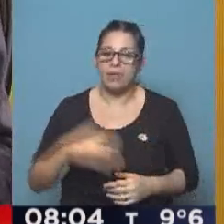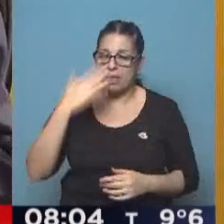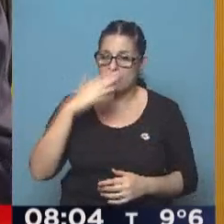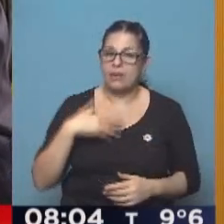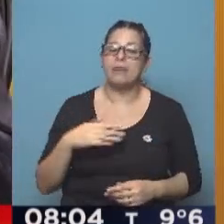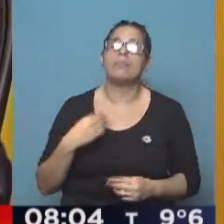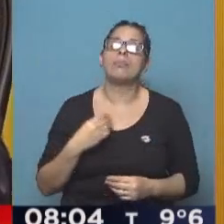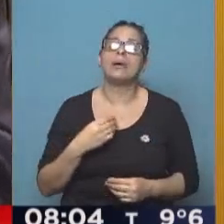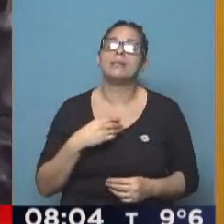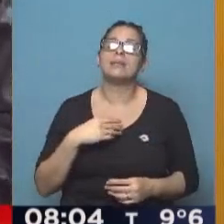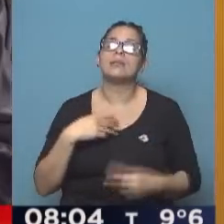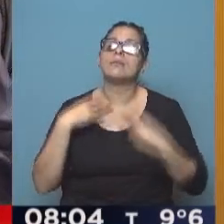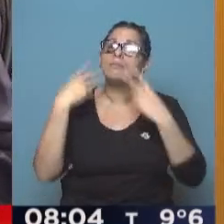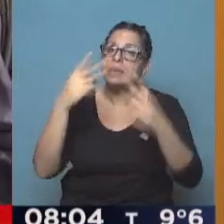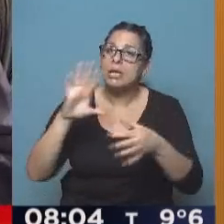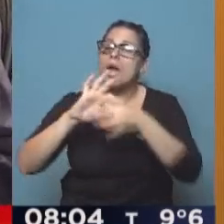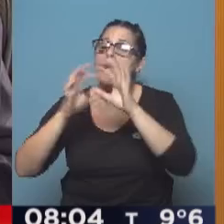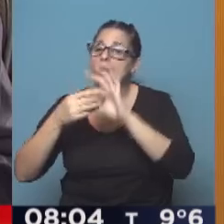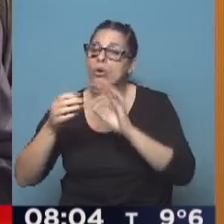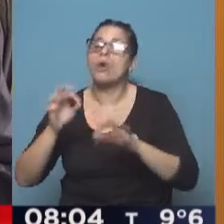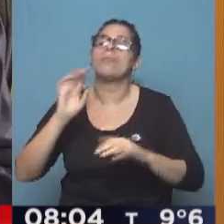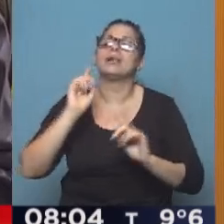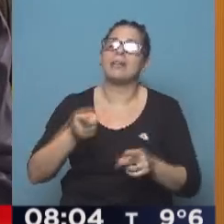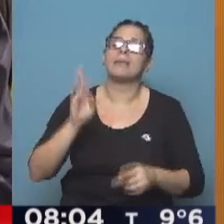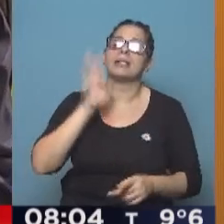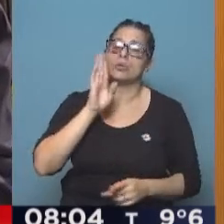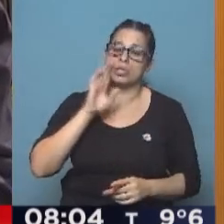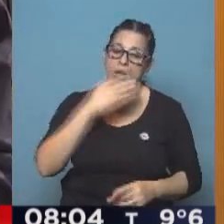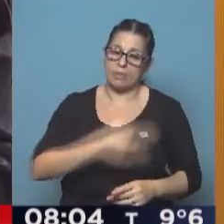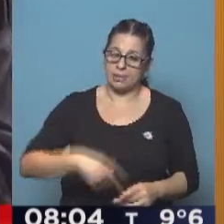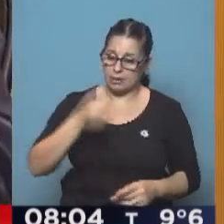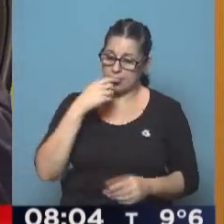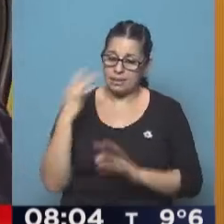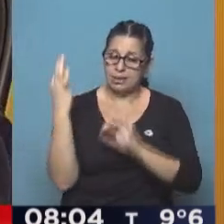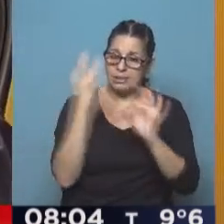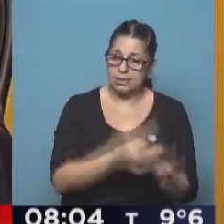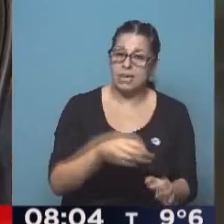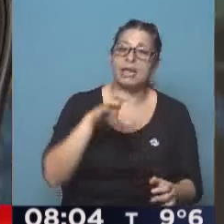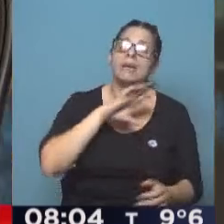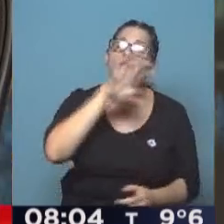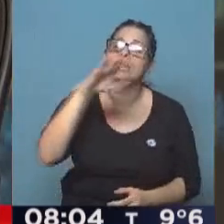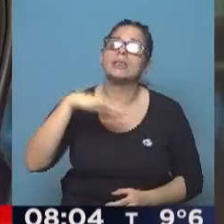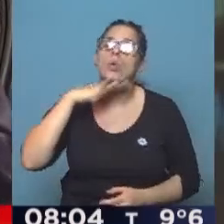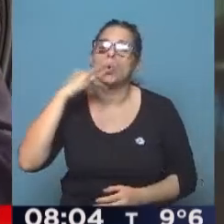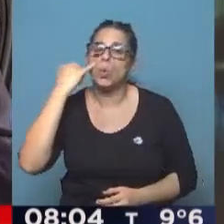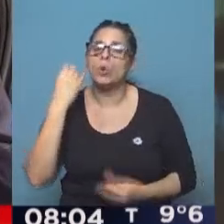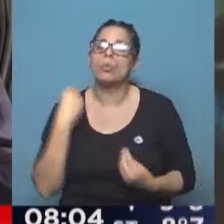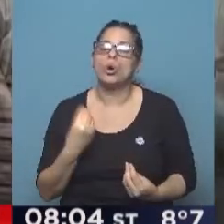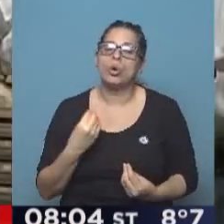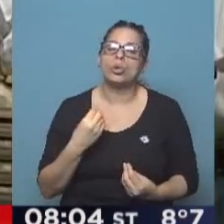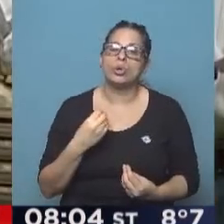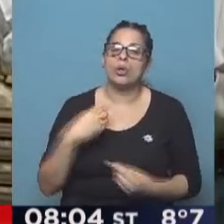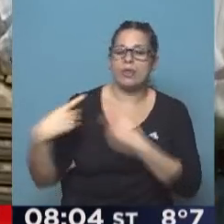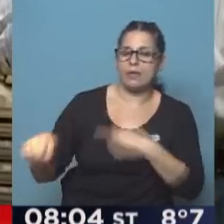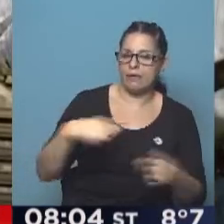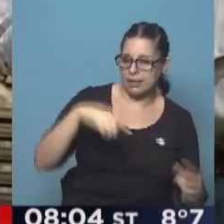De la gira que encabezó por Europa, también por los Estados Unidos, el presidente Mauricio Macri llega este mediodía a la provincia de Jujuy en el marco de los